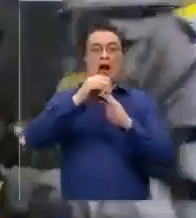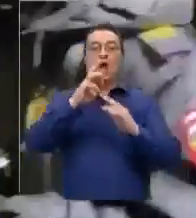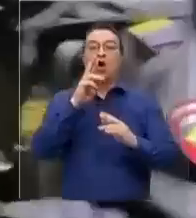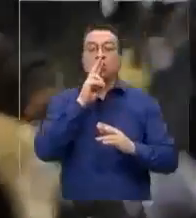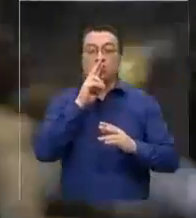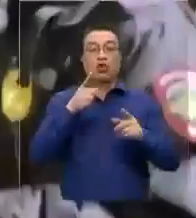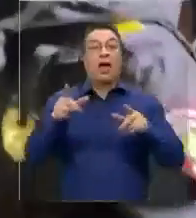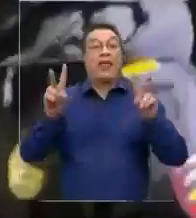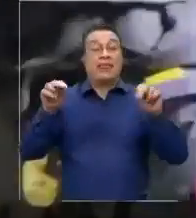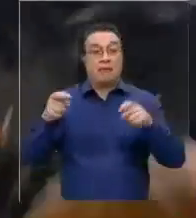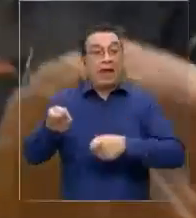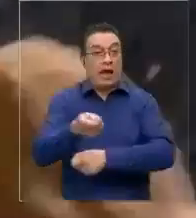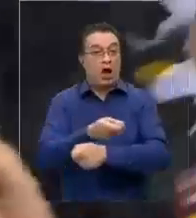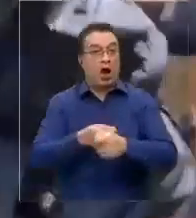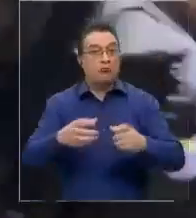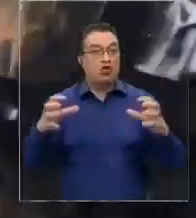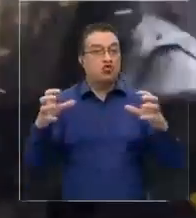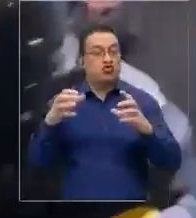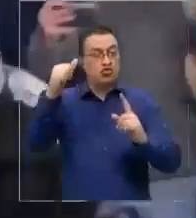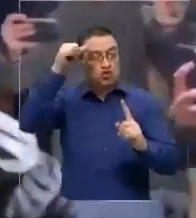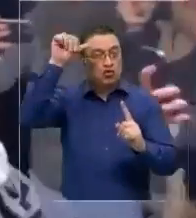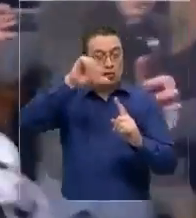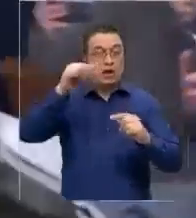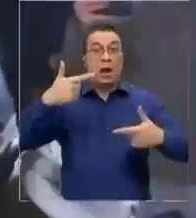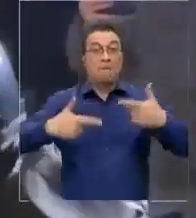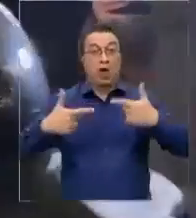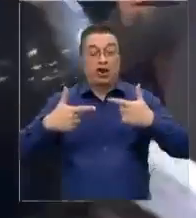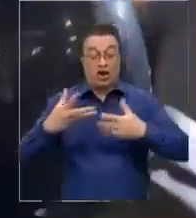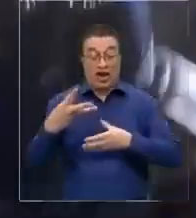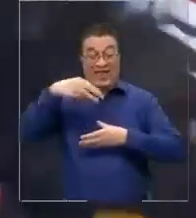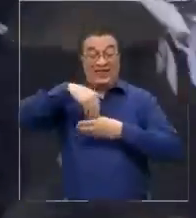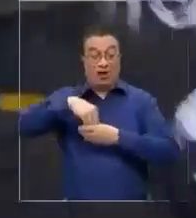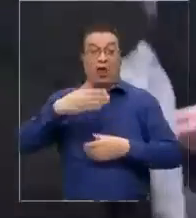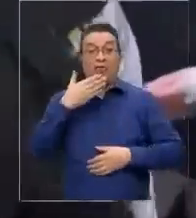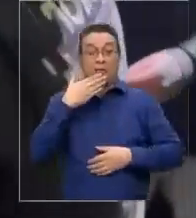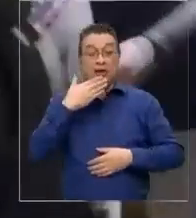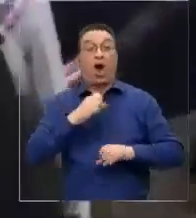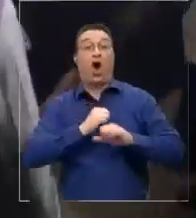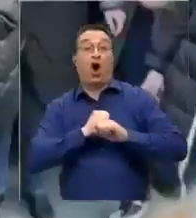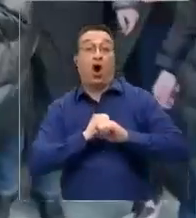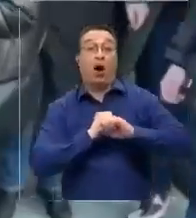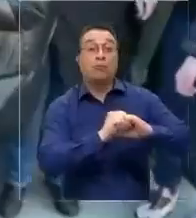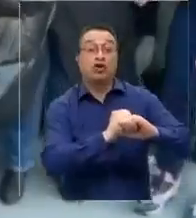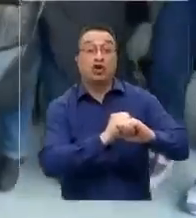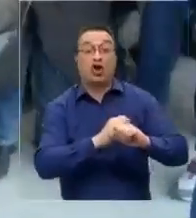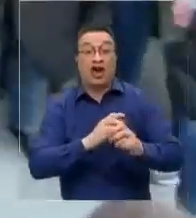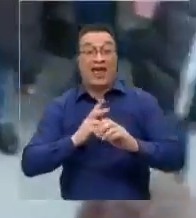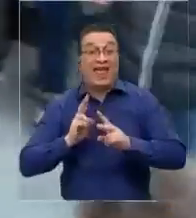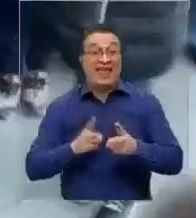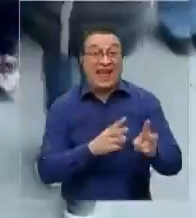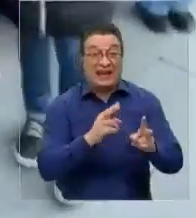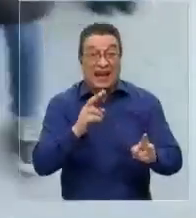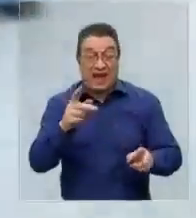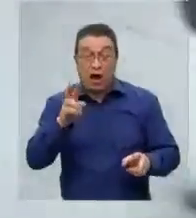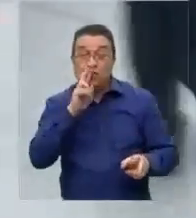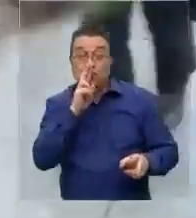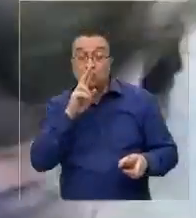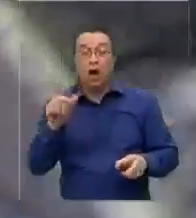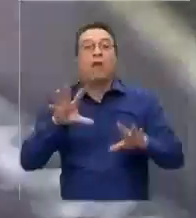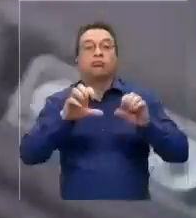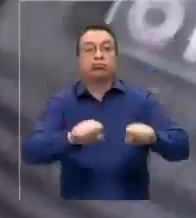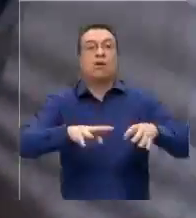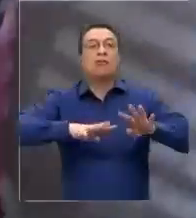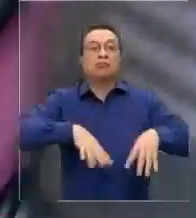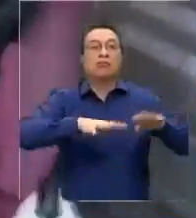términos económicos, muy duros, pero también en términos políticos internos, porque la oposición a la guerra se sigue tomando las calles.